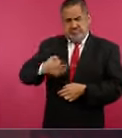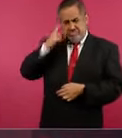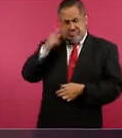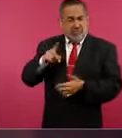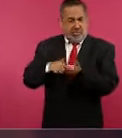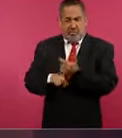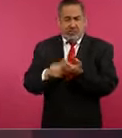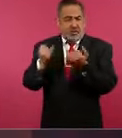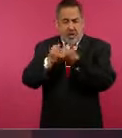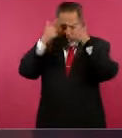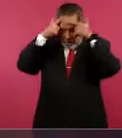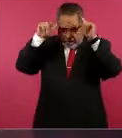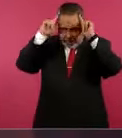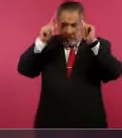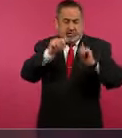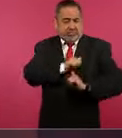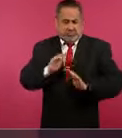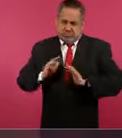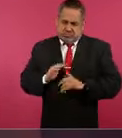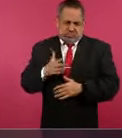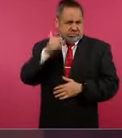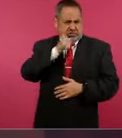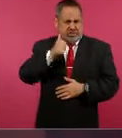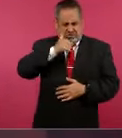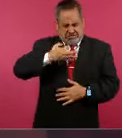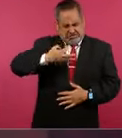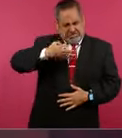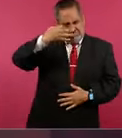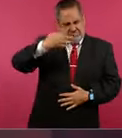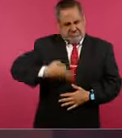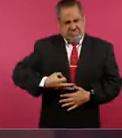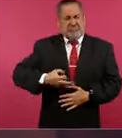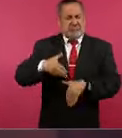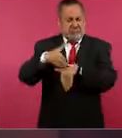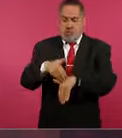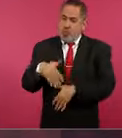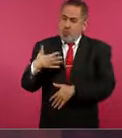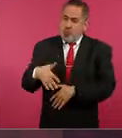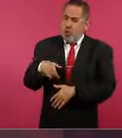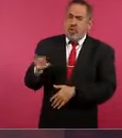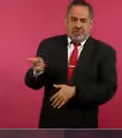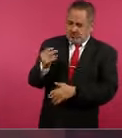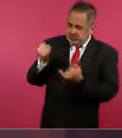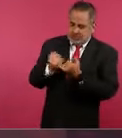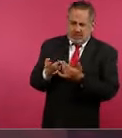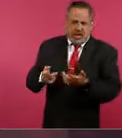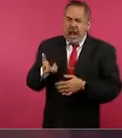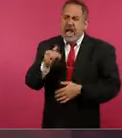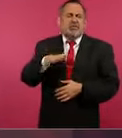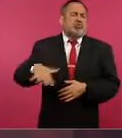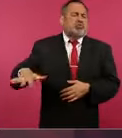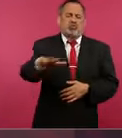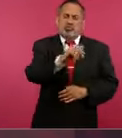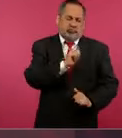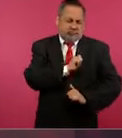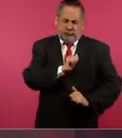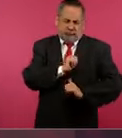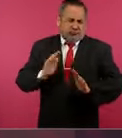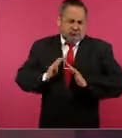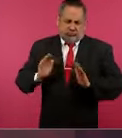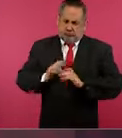tanto los marinos como los integrantes del ejército. Las Fuerzas Armadas de